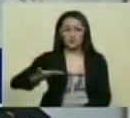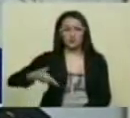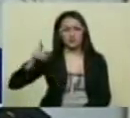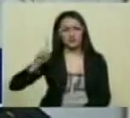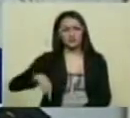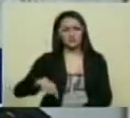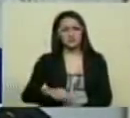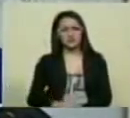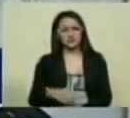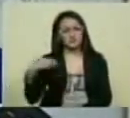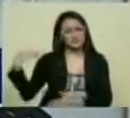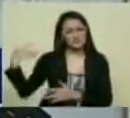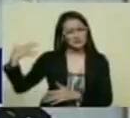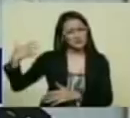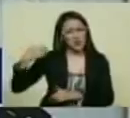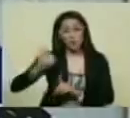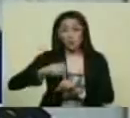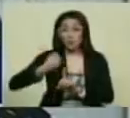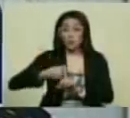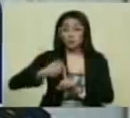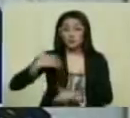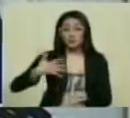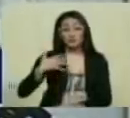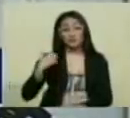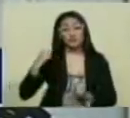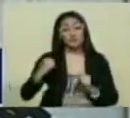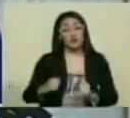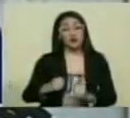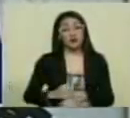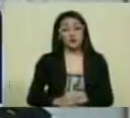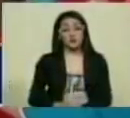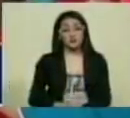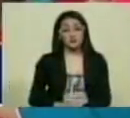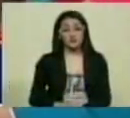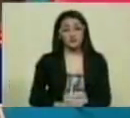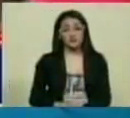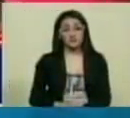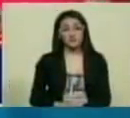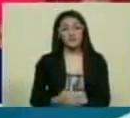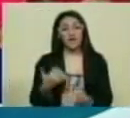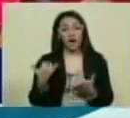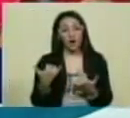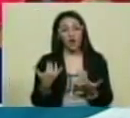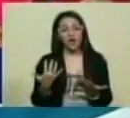Así ha sido una lucha terrible. Hoy, afortunadamente, aquí estamos.